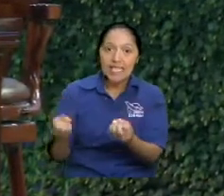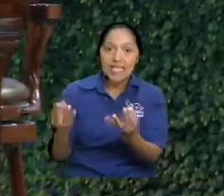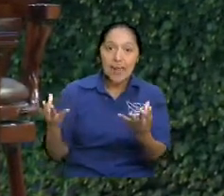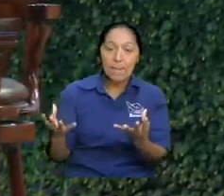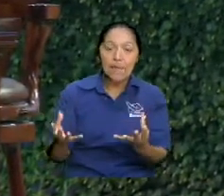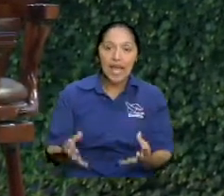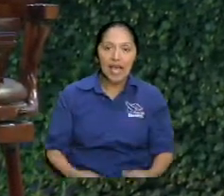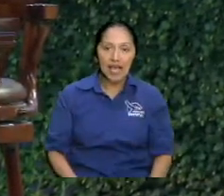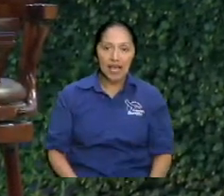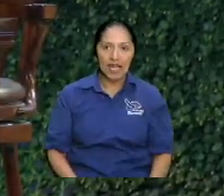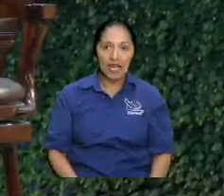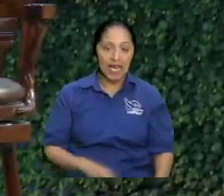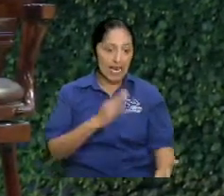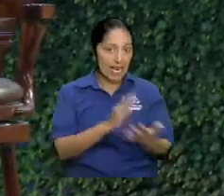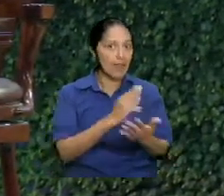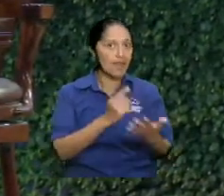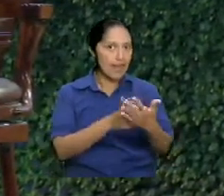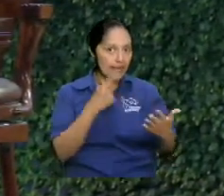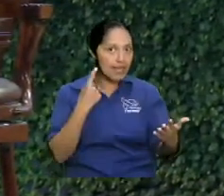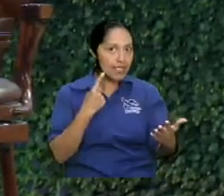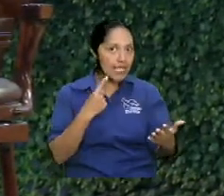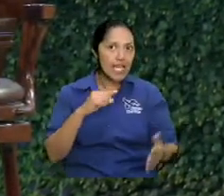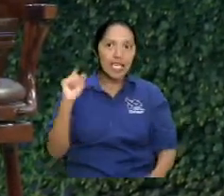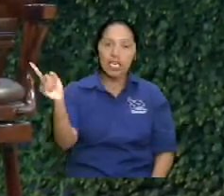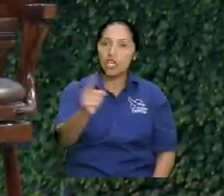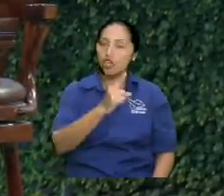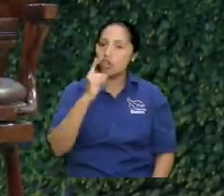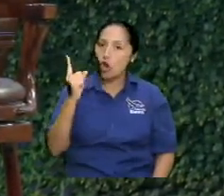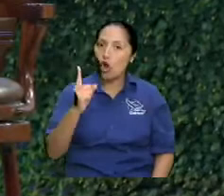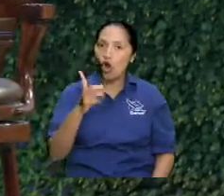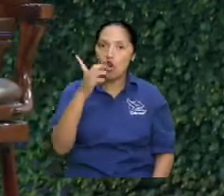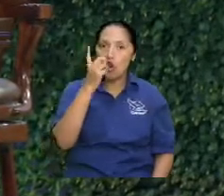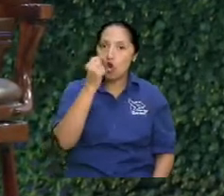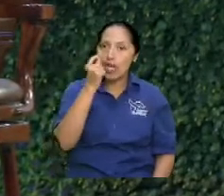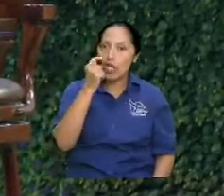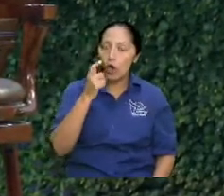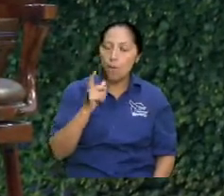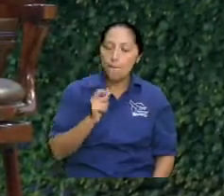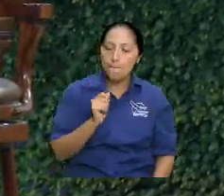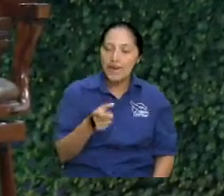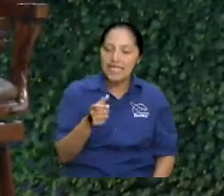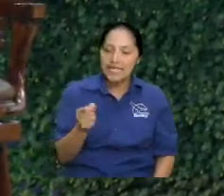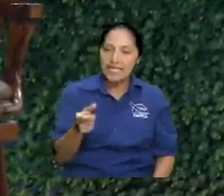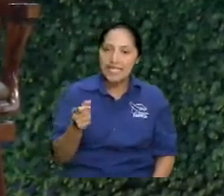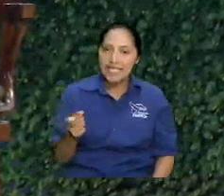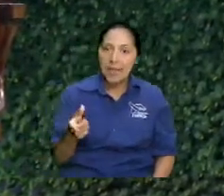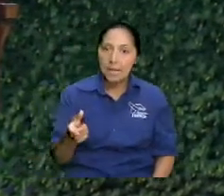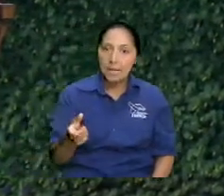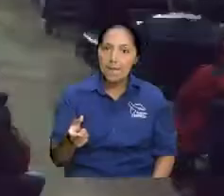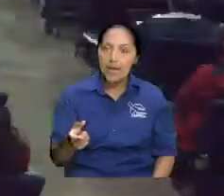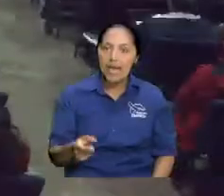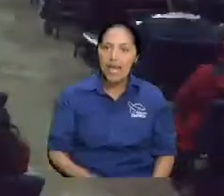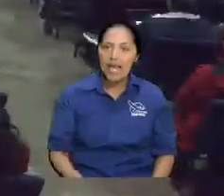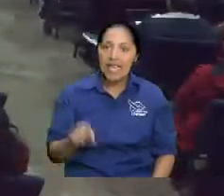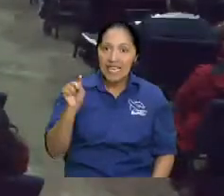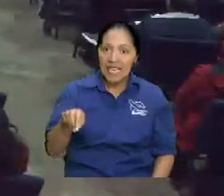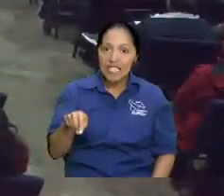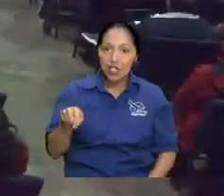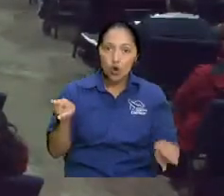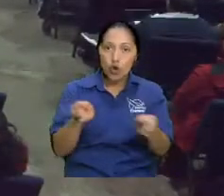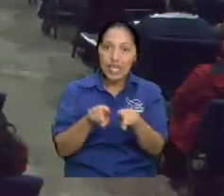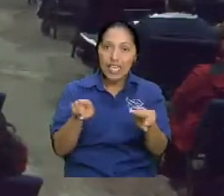que el hombre sembrare, eso también segará. Y también hay otro principio que dice que el que siembra